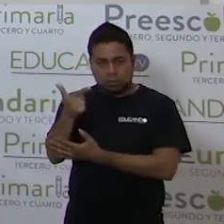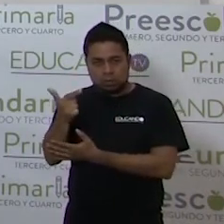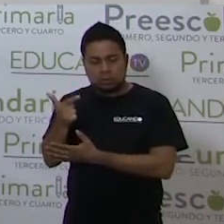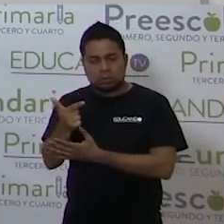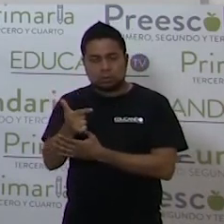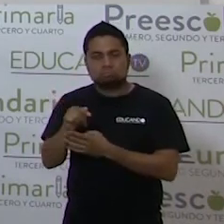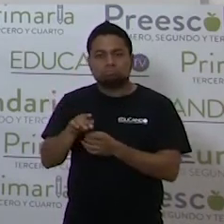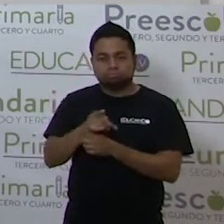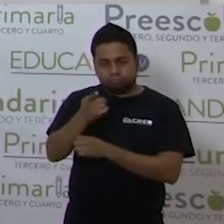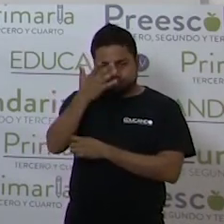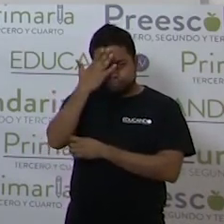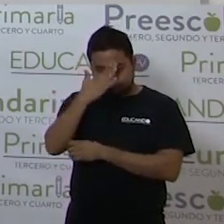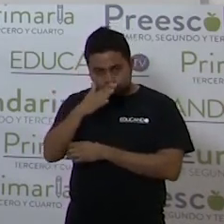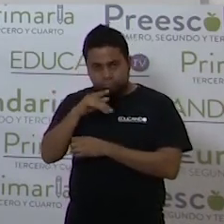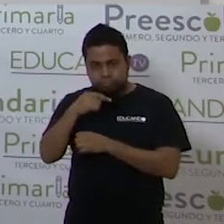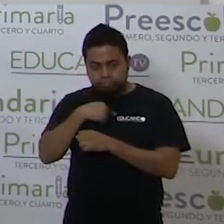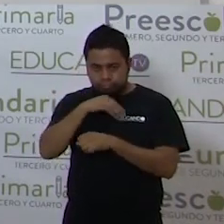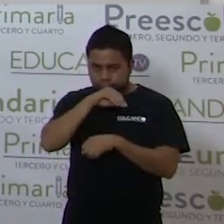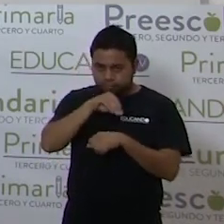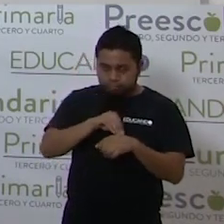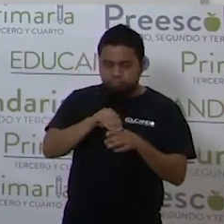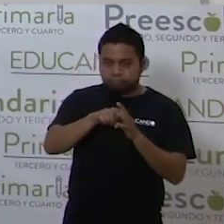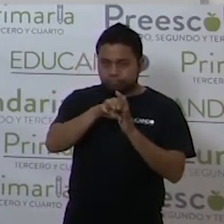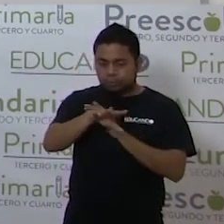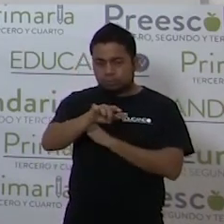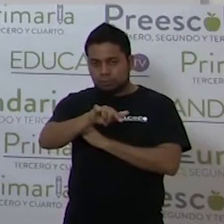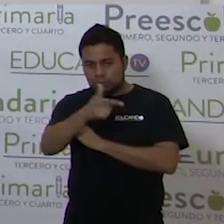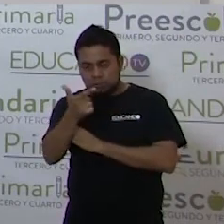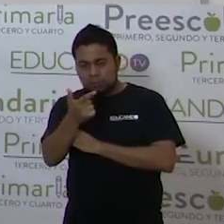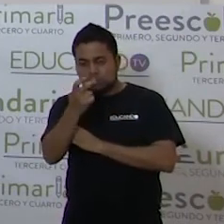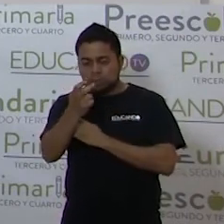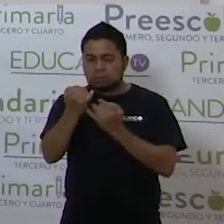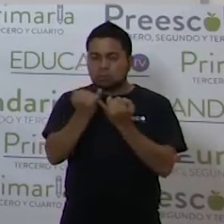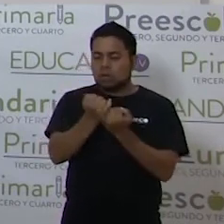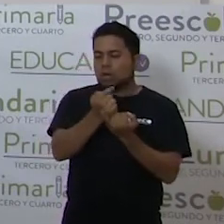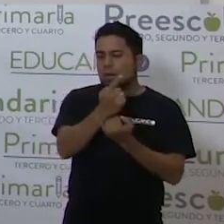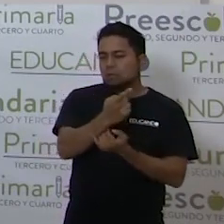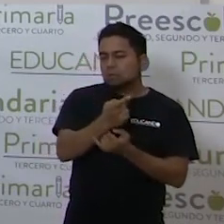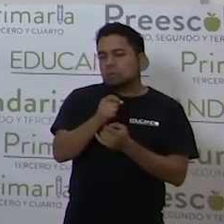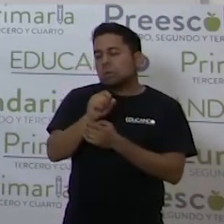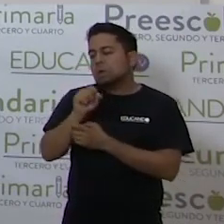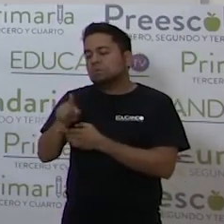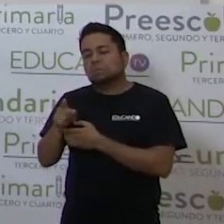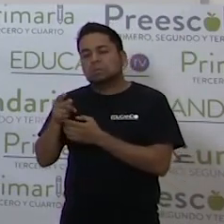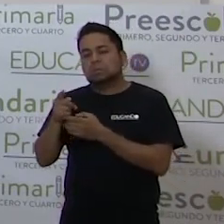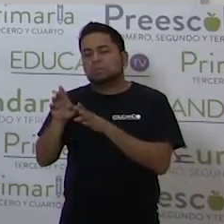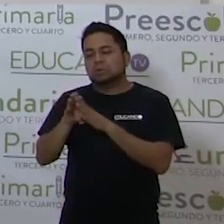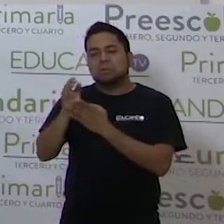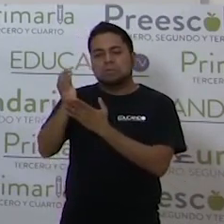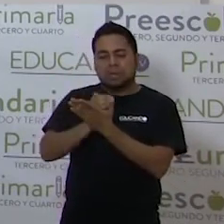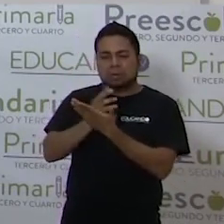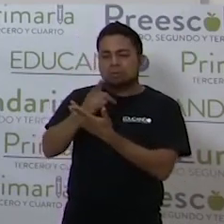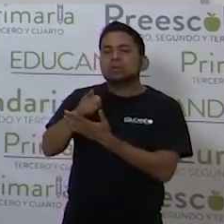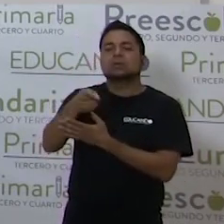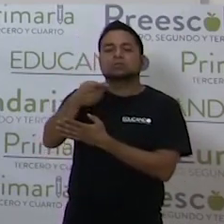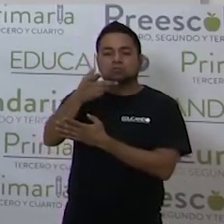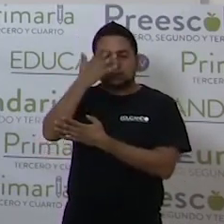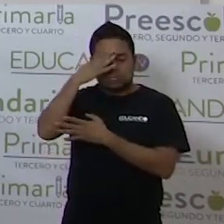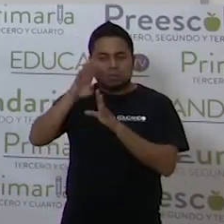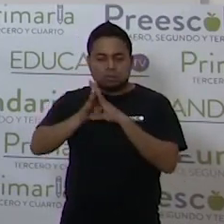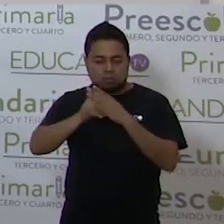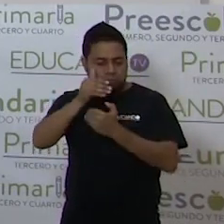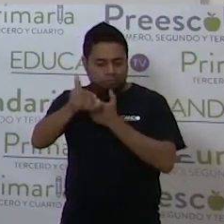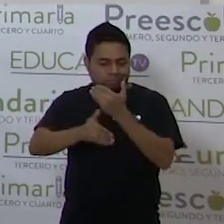porque ya sabemos que aquí si colocamos el 12 es la unidad y al final nos cerramos un paso pero ustedes ya saben por qué se hace cómo se